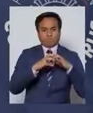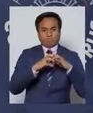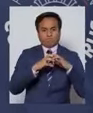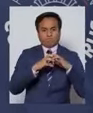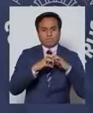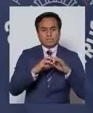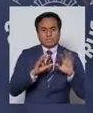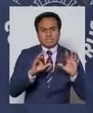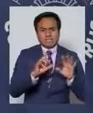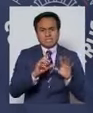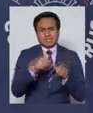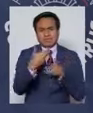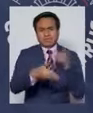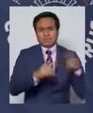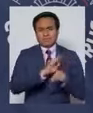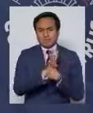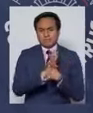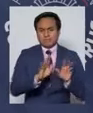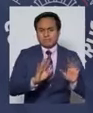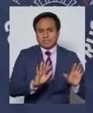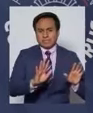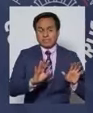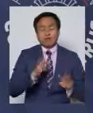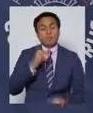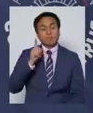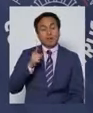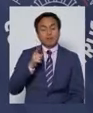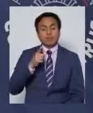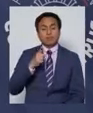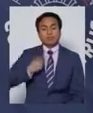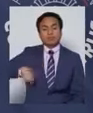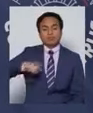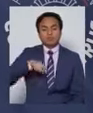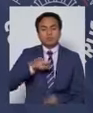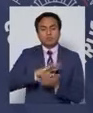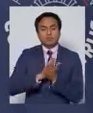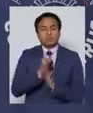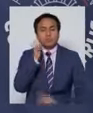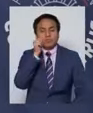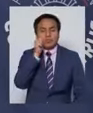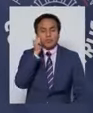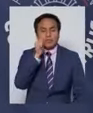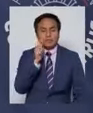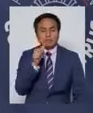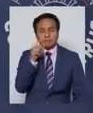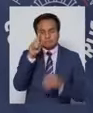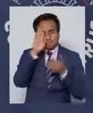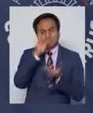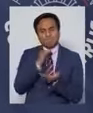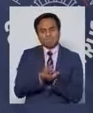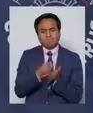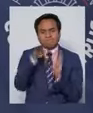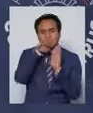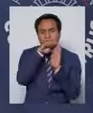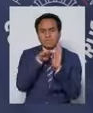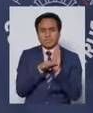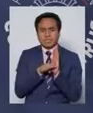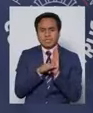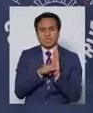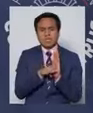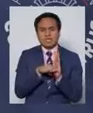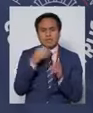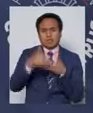la contención de la propagación de este virus. Y es por eso que estamos tomando todos los días decisiones y medidas para disminuir la